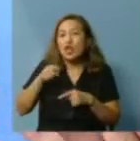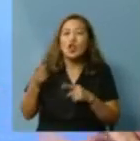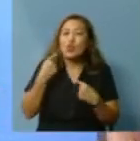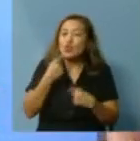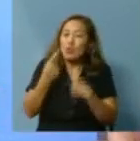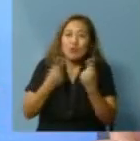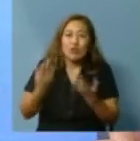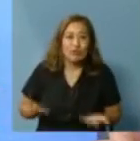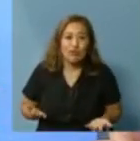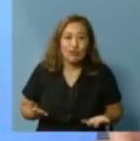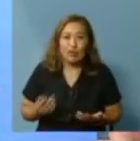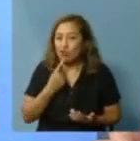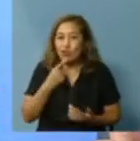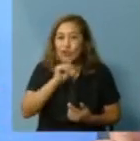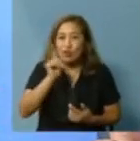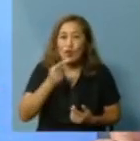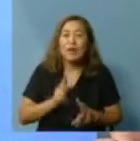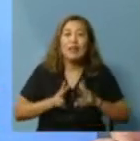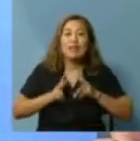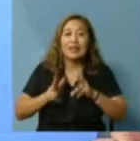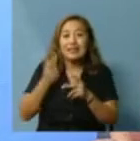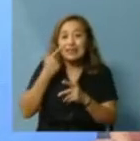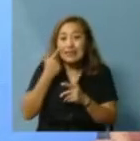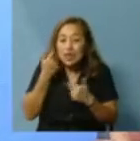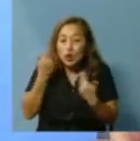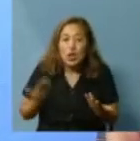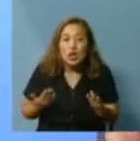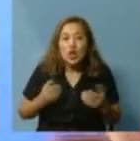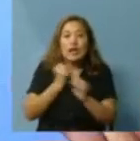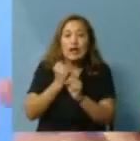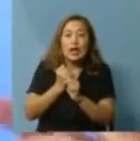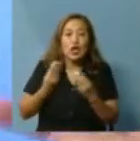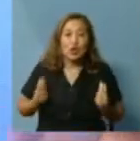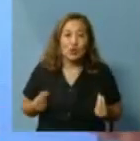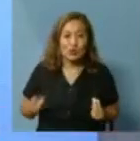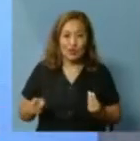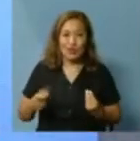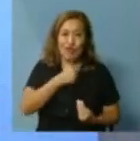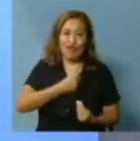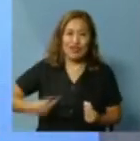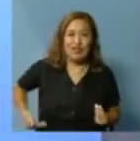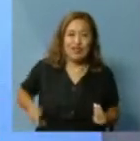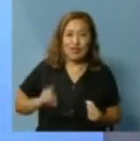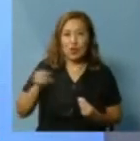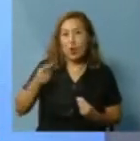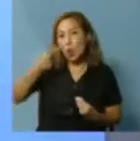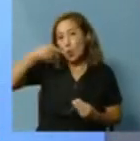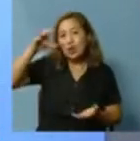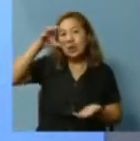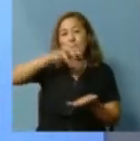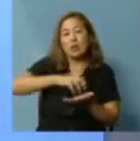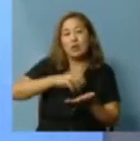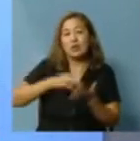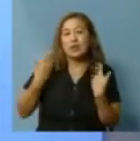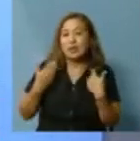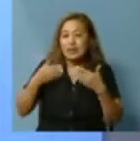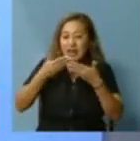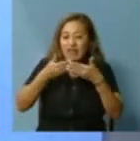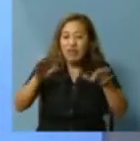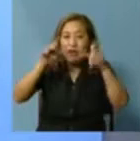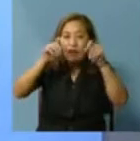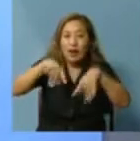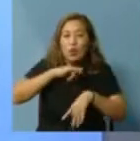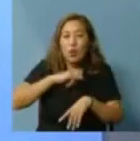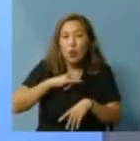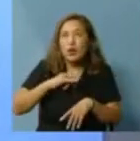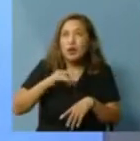cuestionamiento si no para marcar y para que nos demos cuenta cómo se está trabajando la última empresa que por ahí se abra al campo pues